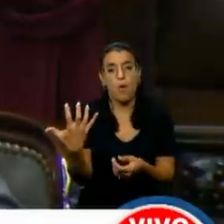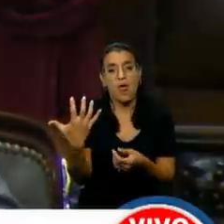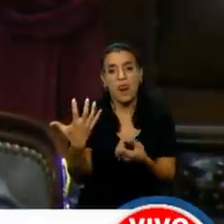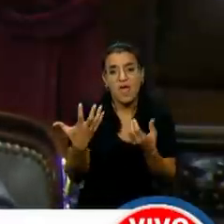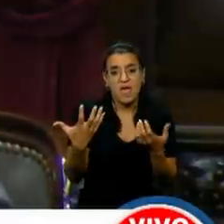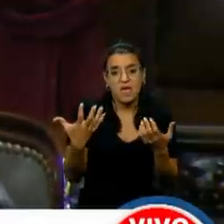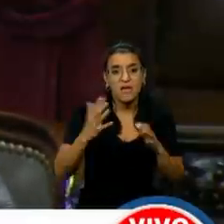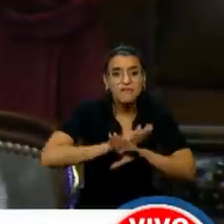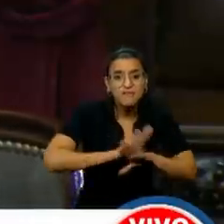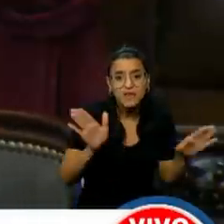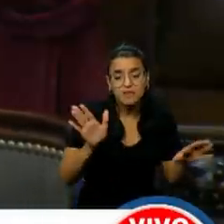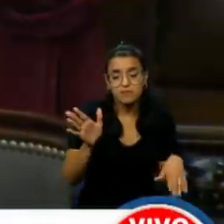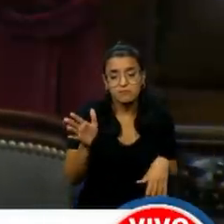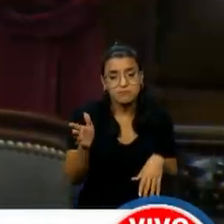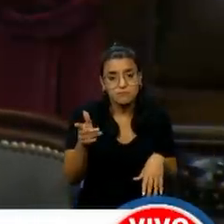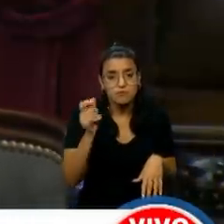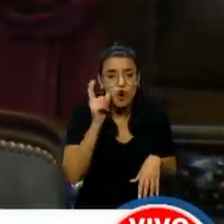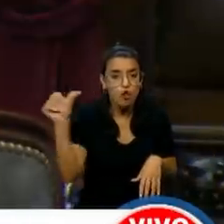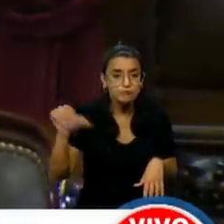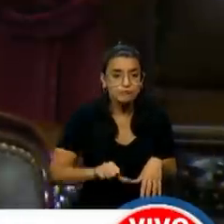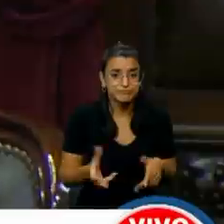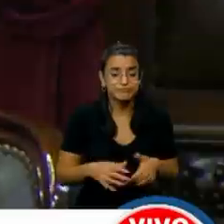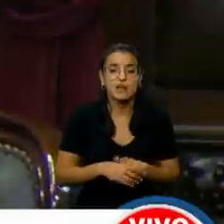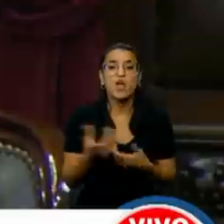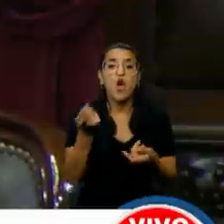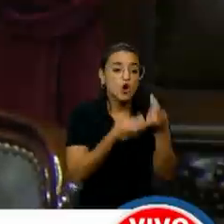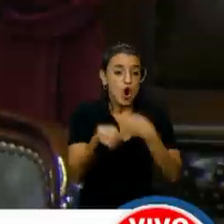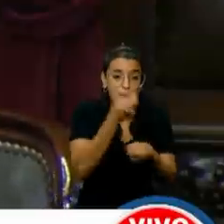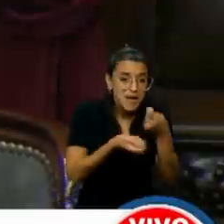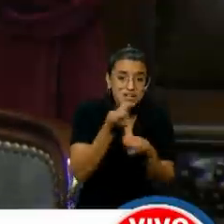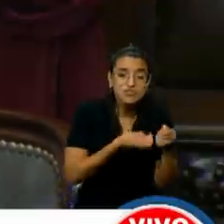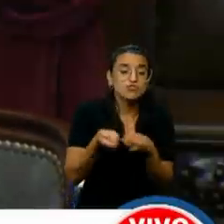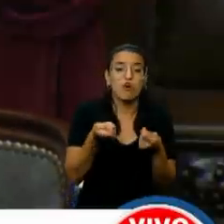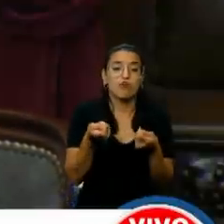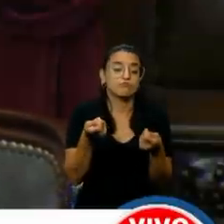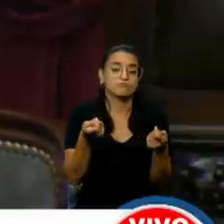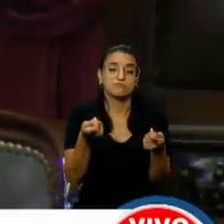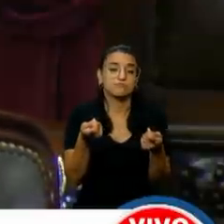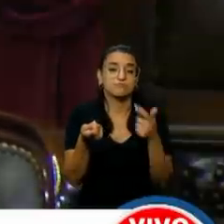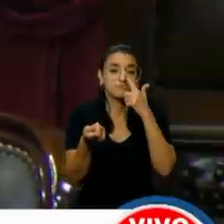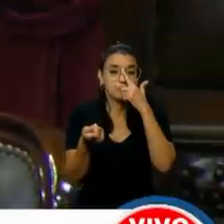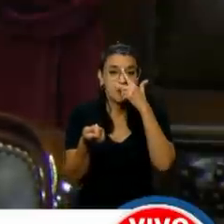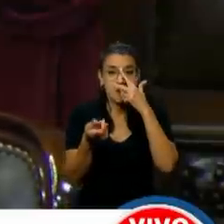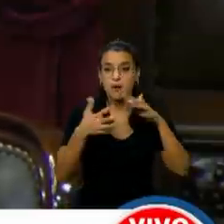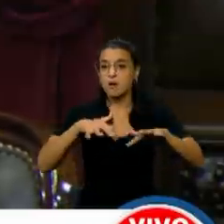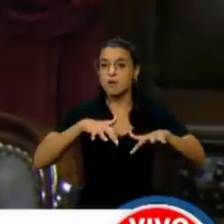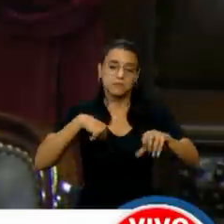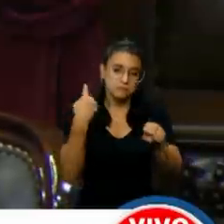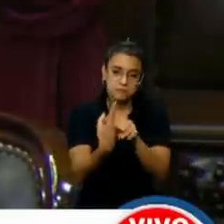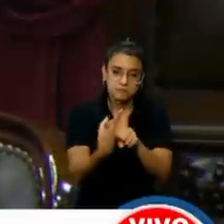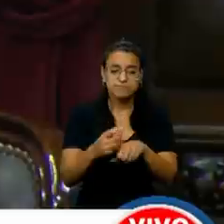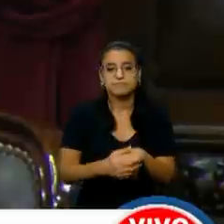pobreza que los comercios no logran ponerse en movimiento